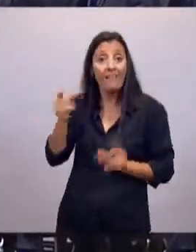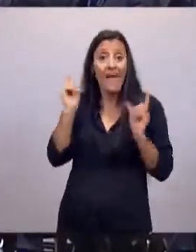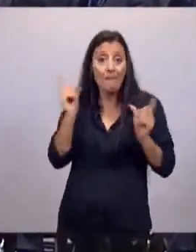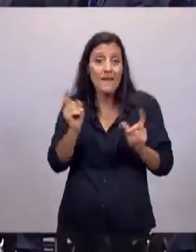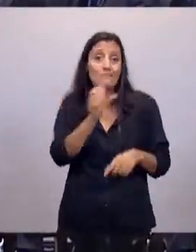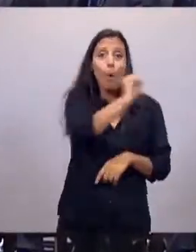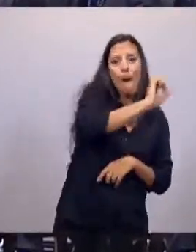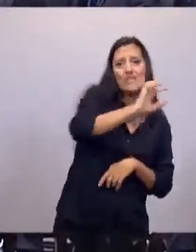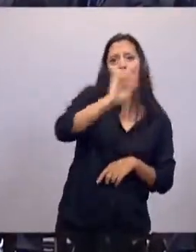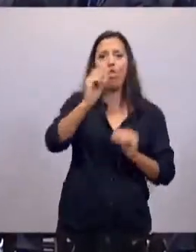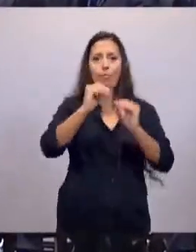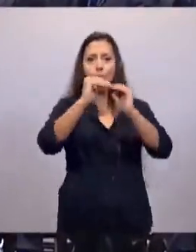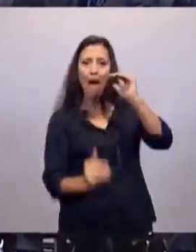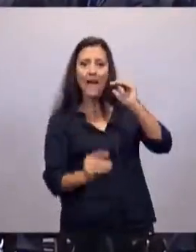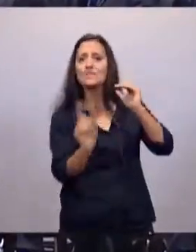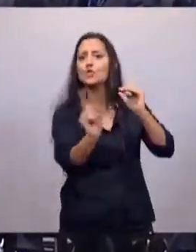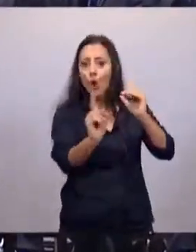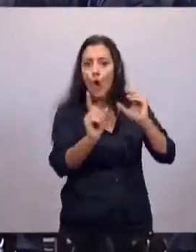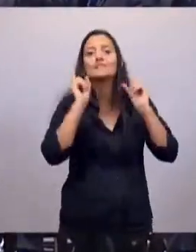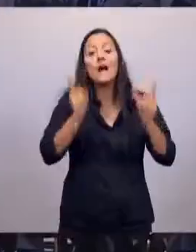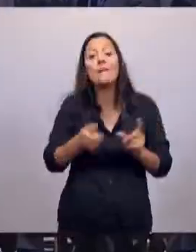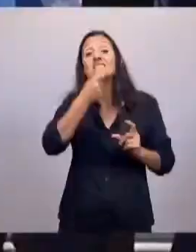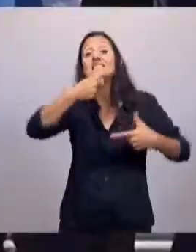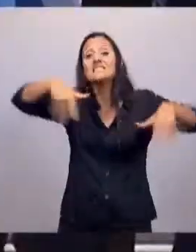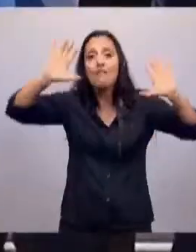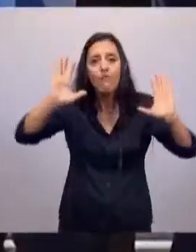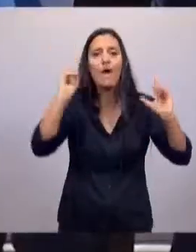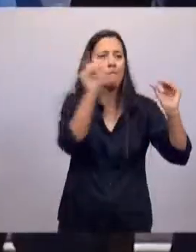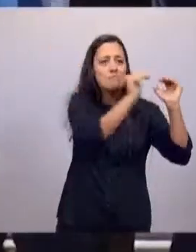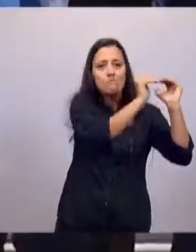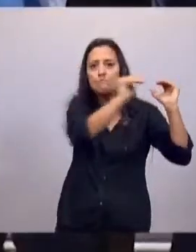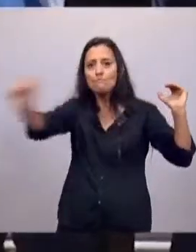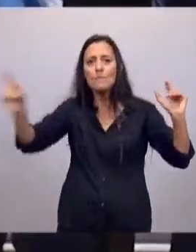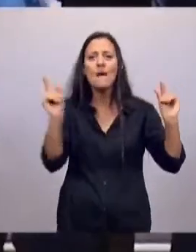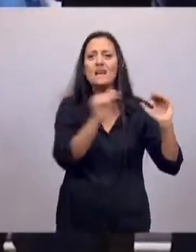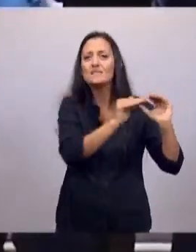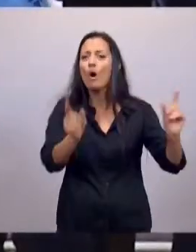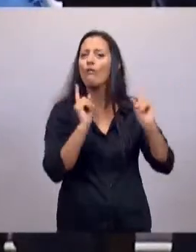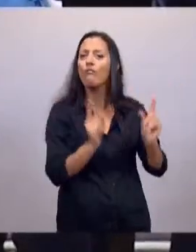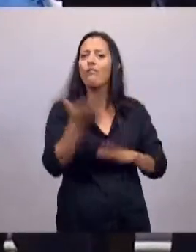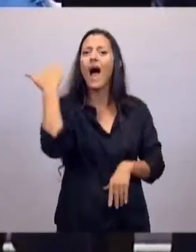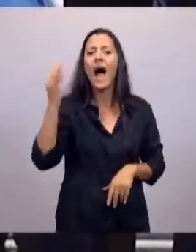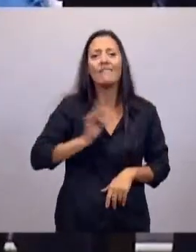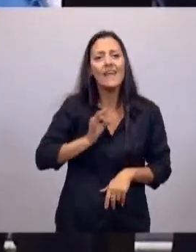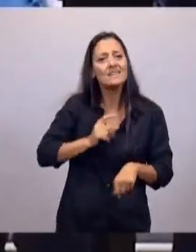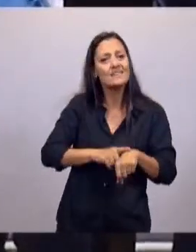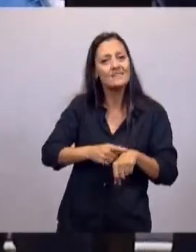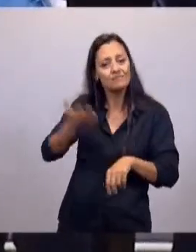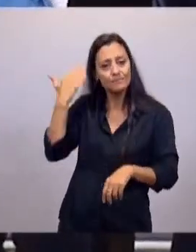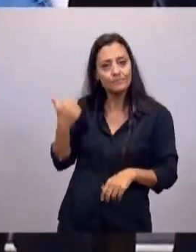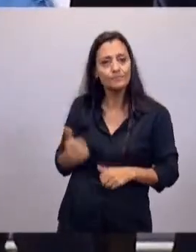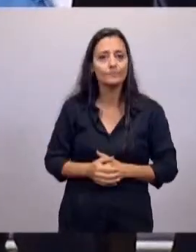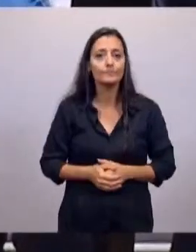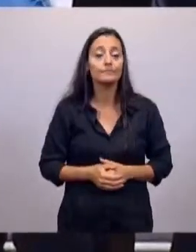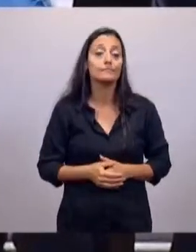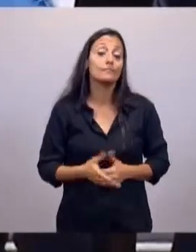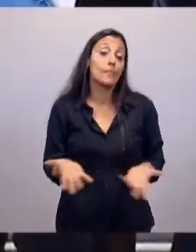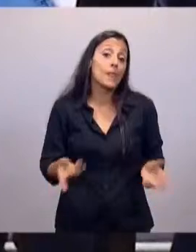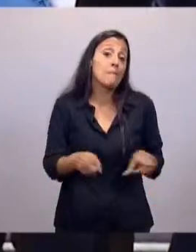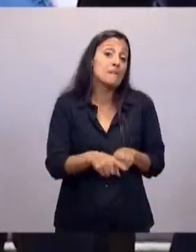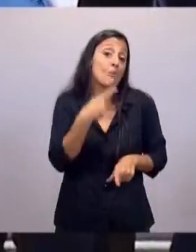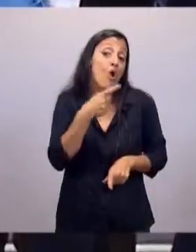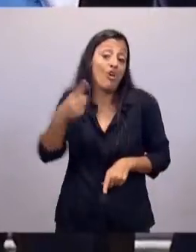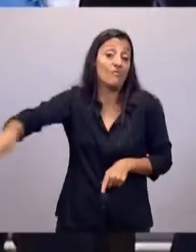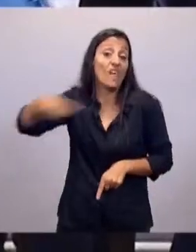convertibilidad, sino que de haberse mantenido la tendencia de aquellos años, o como lo decían